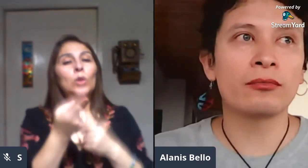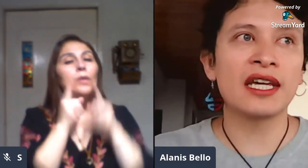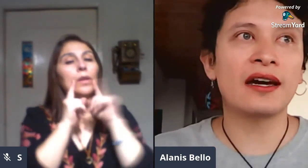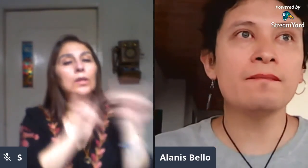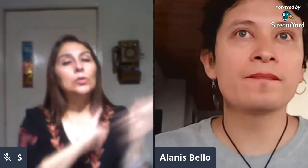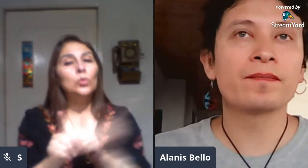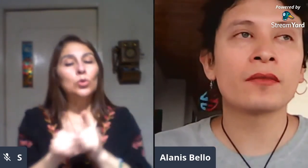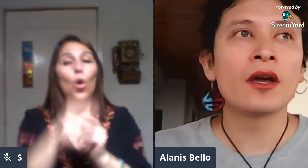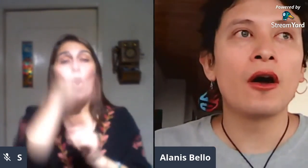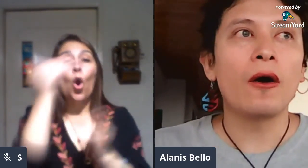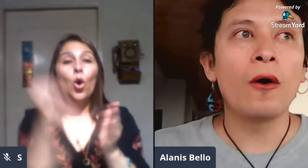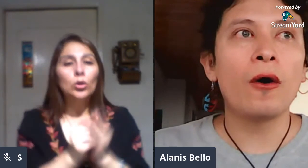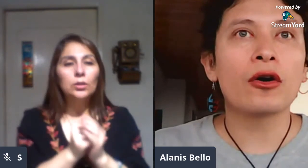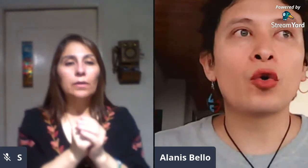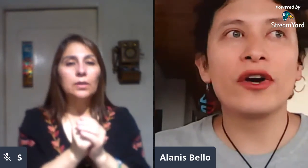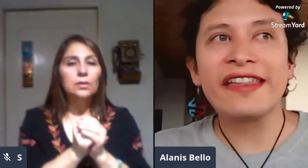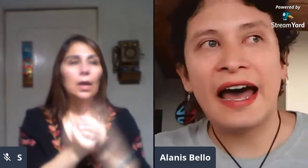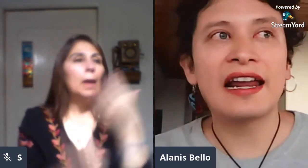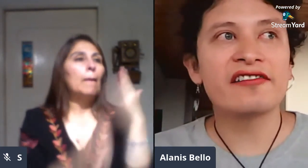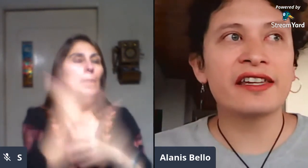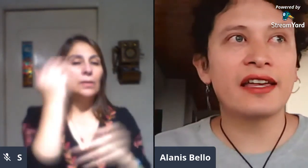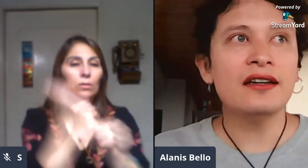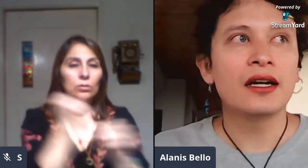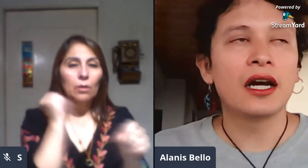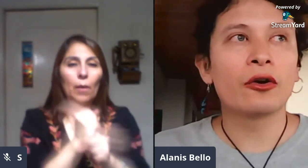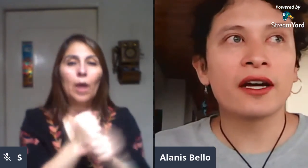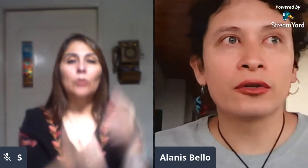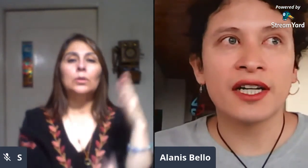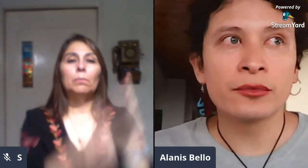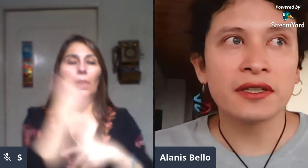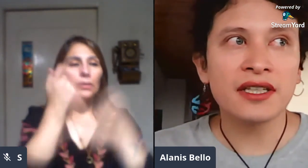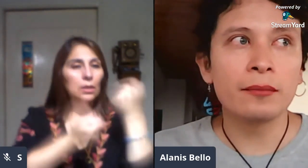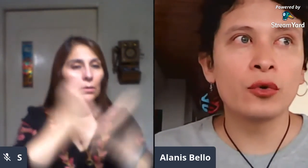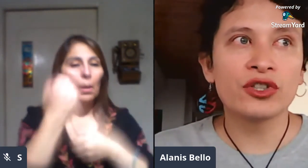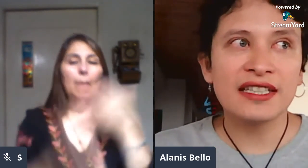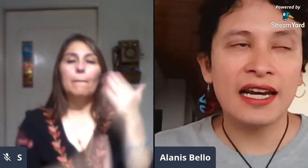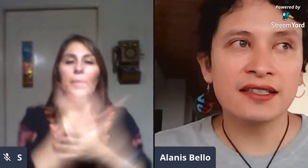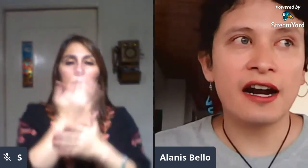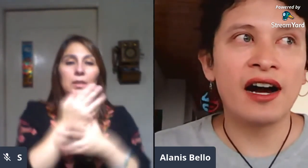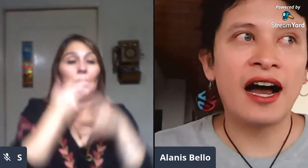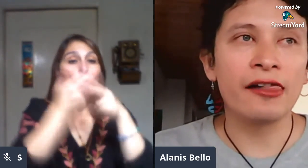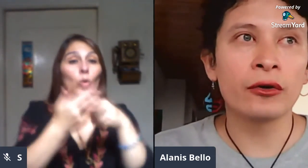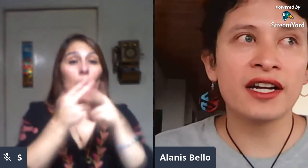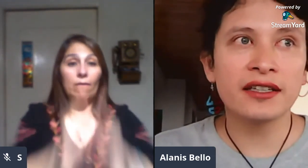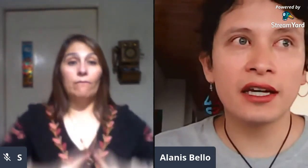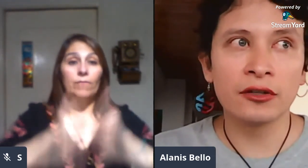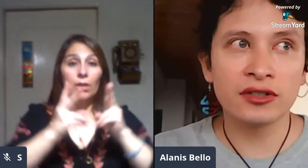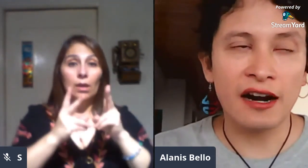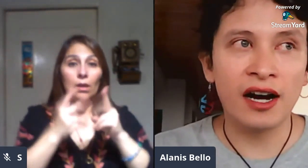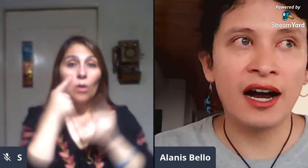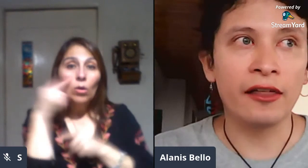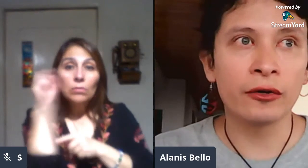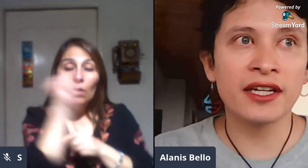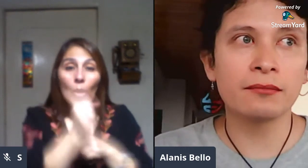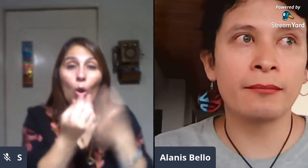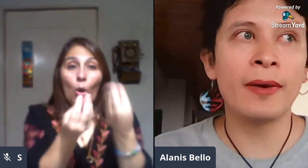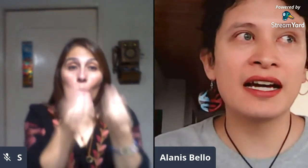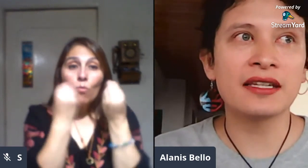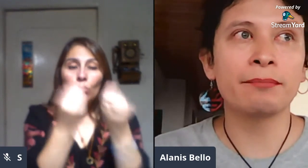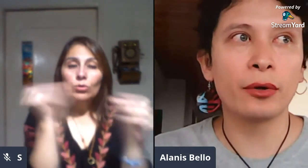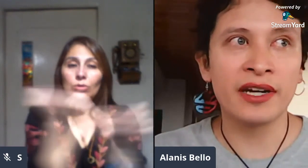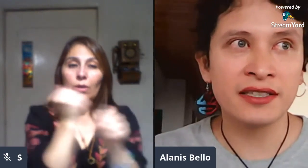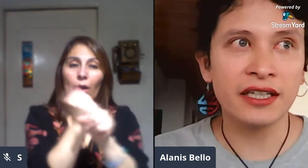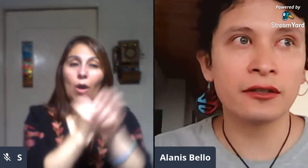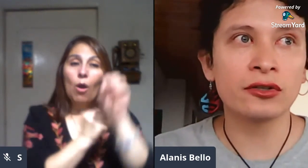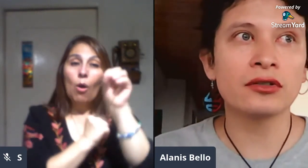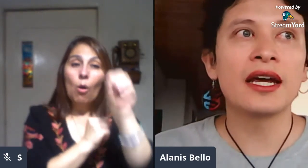la economía o cuidar la vida, lo que encontramos es que muchas de las trabajadoras y de los trabajadores